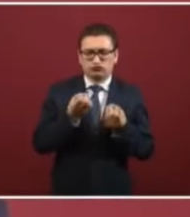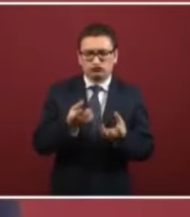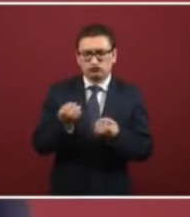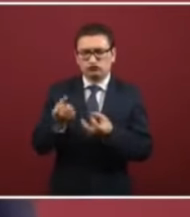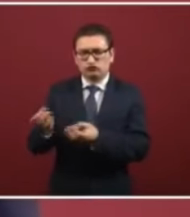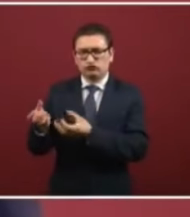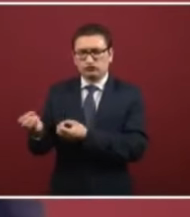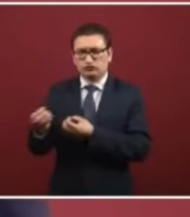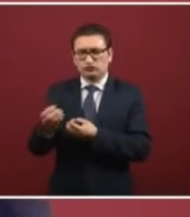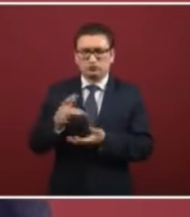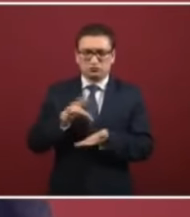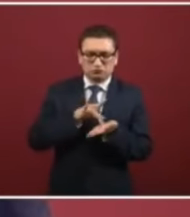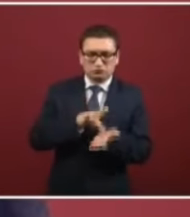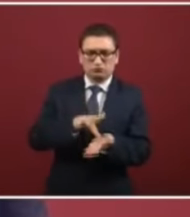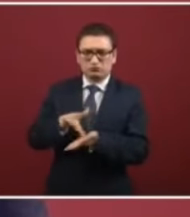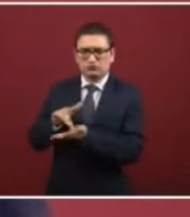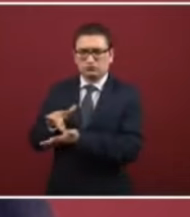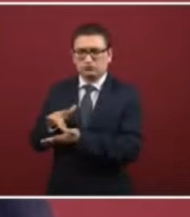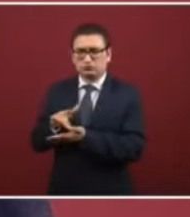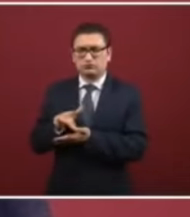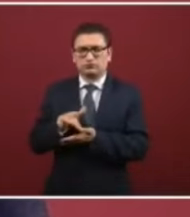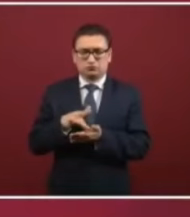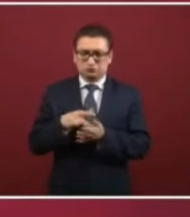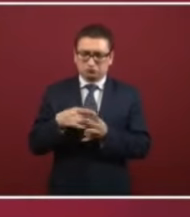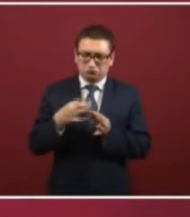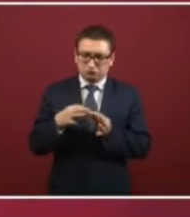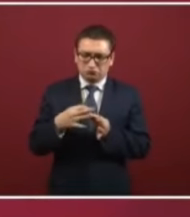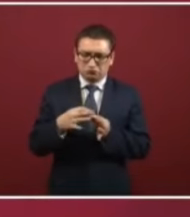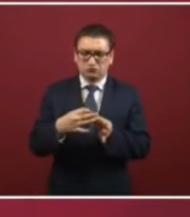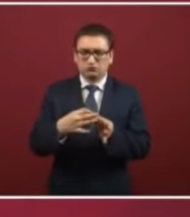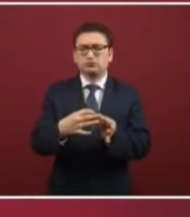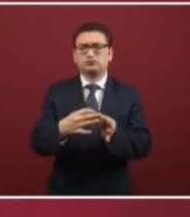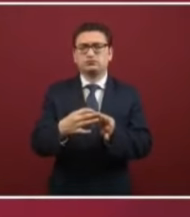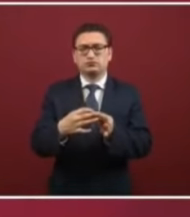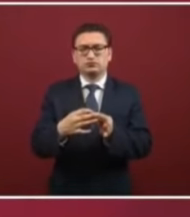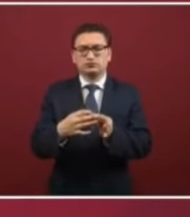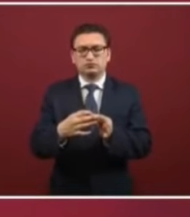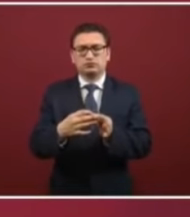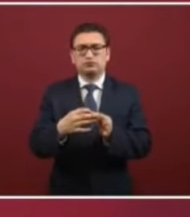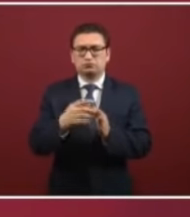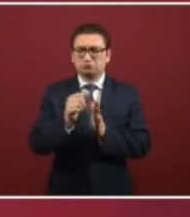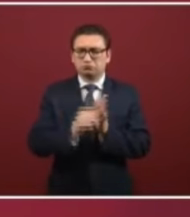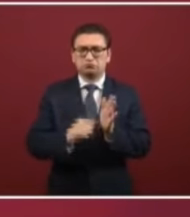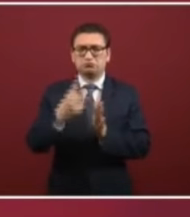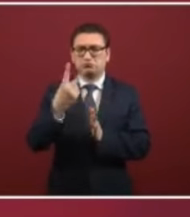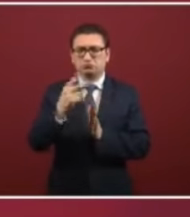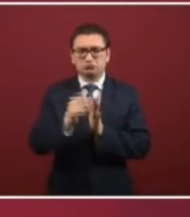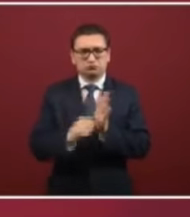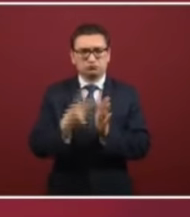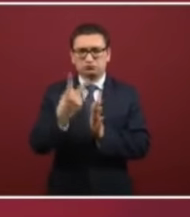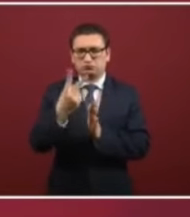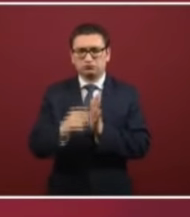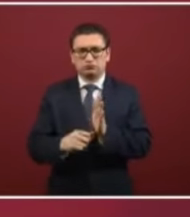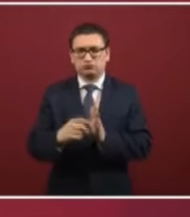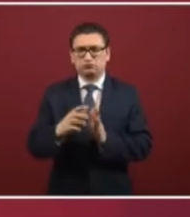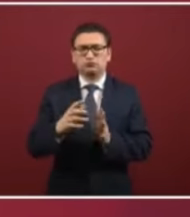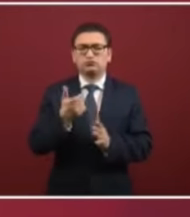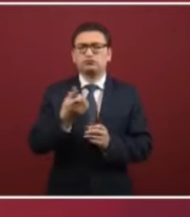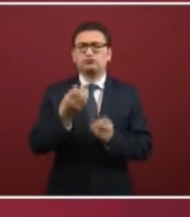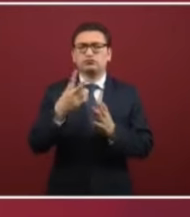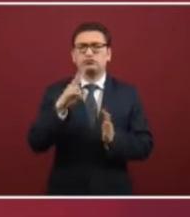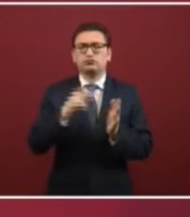su apoyo ya de manera regular, cada 2 meses, los 2.550